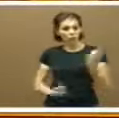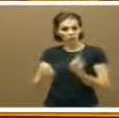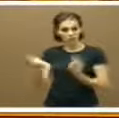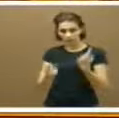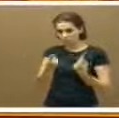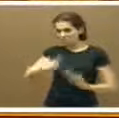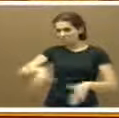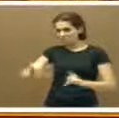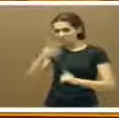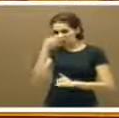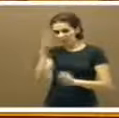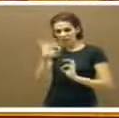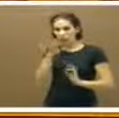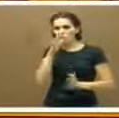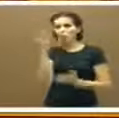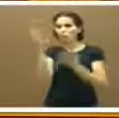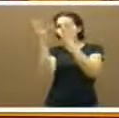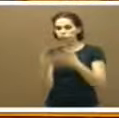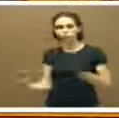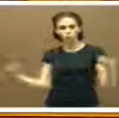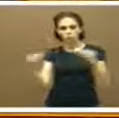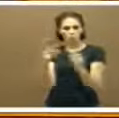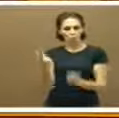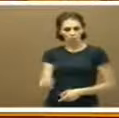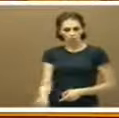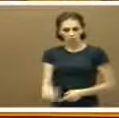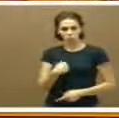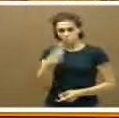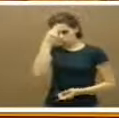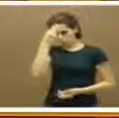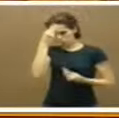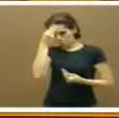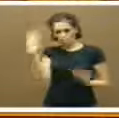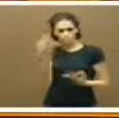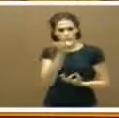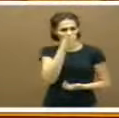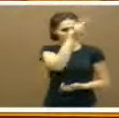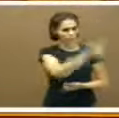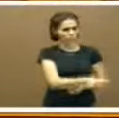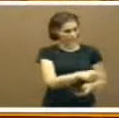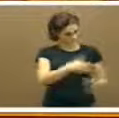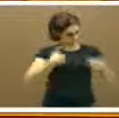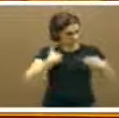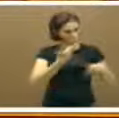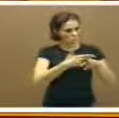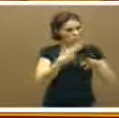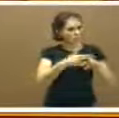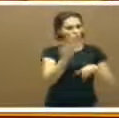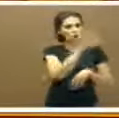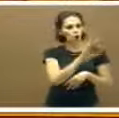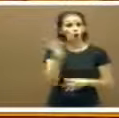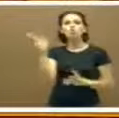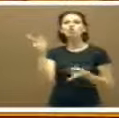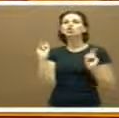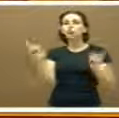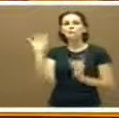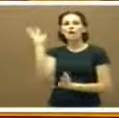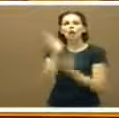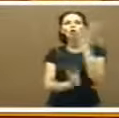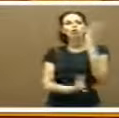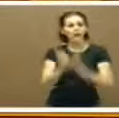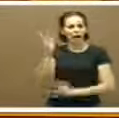veces ni le cuadra. Me pregunto sinceramente, señor consejero, si realmente es usted un político o un mero contable al